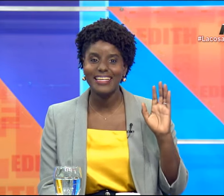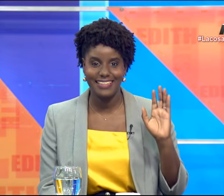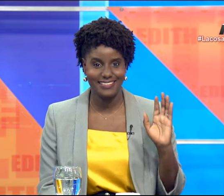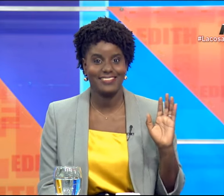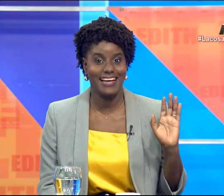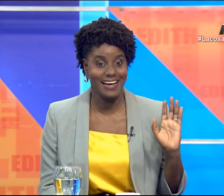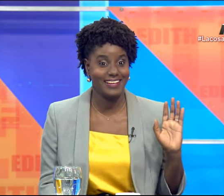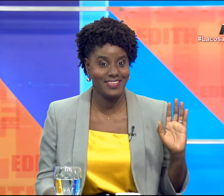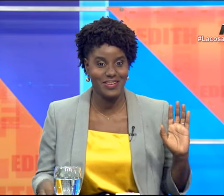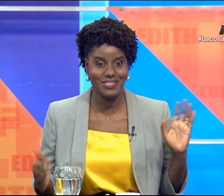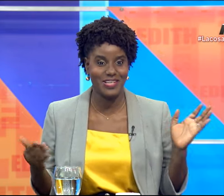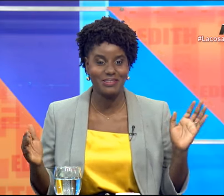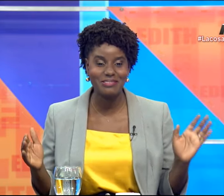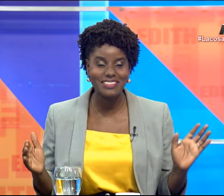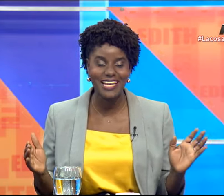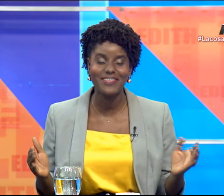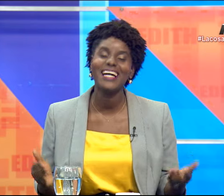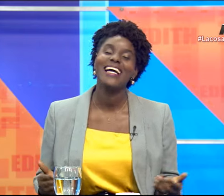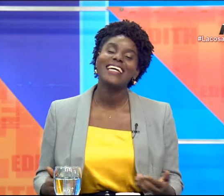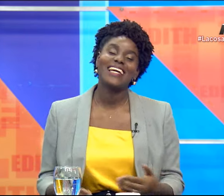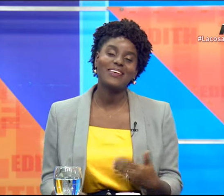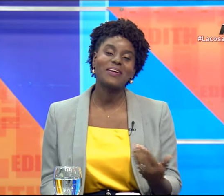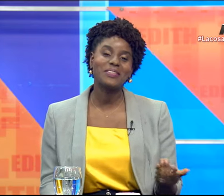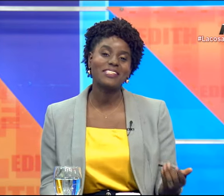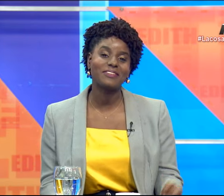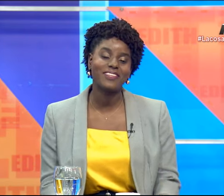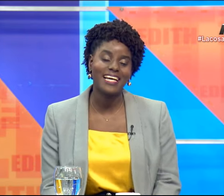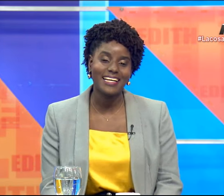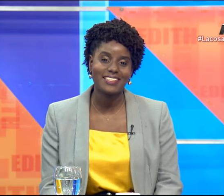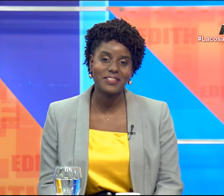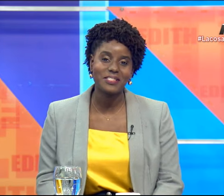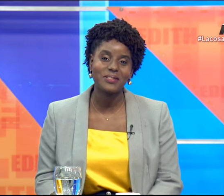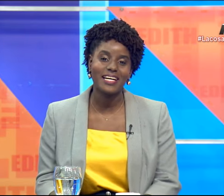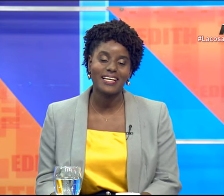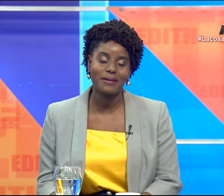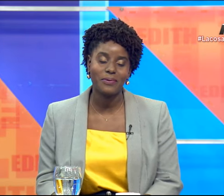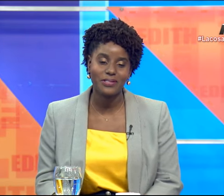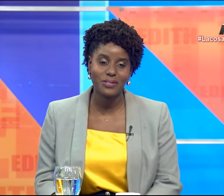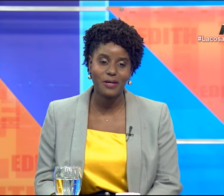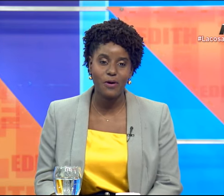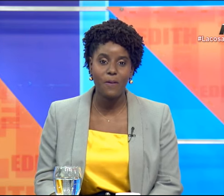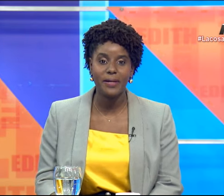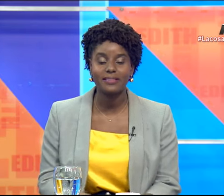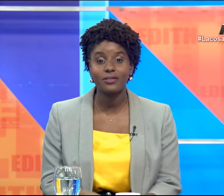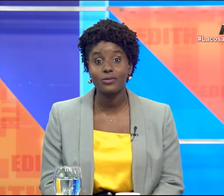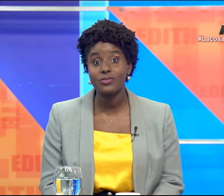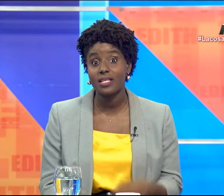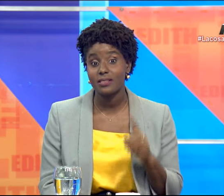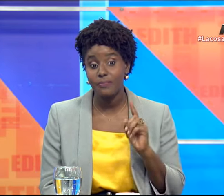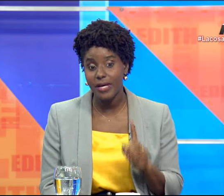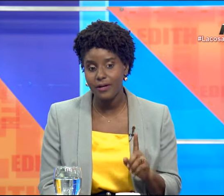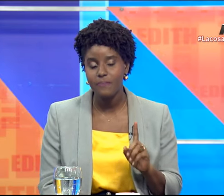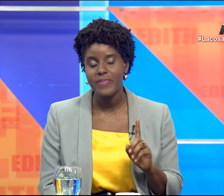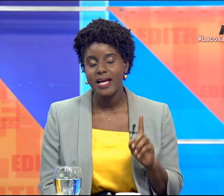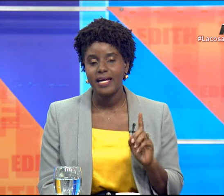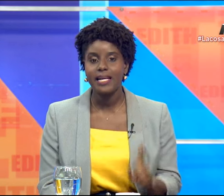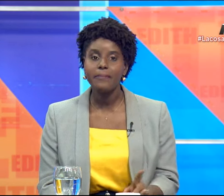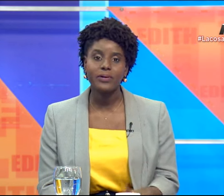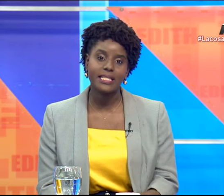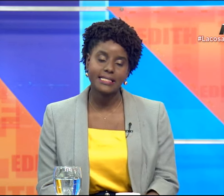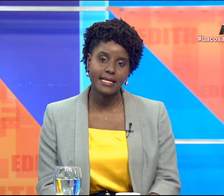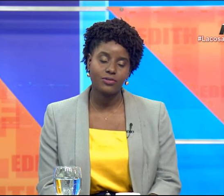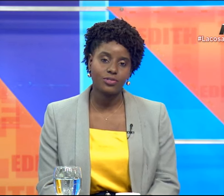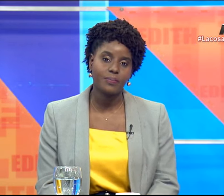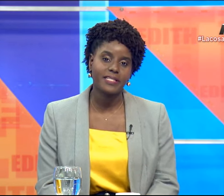esa vaina. O sea, y ese es un tema que luego entonces fue la reacción de Soraya, que por eso queremos compartir con ustedes, pero es